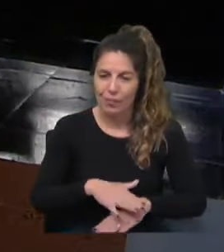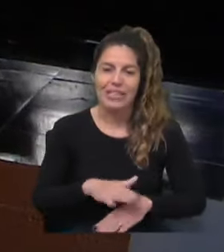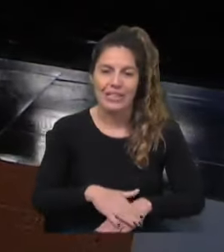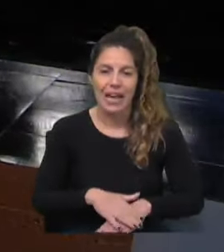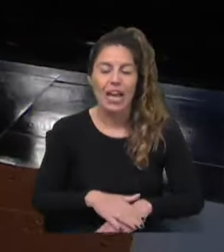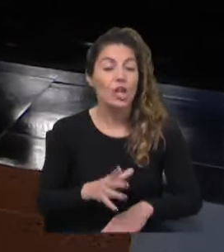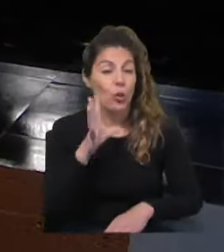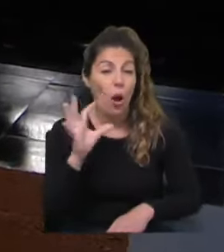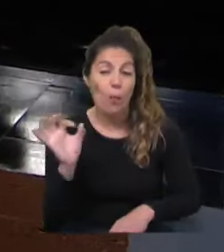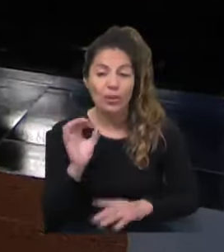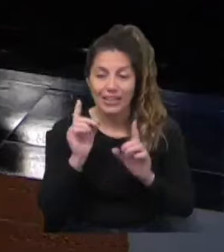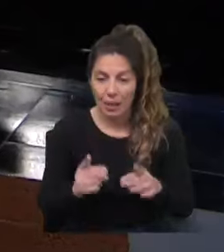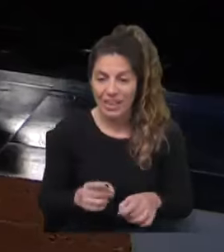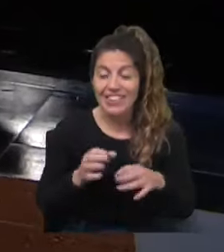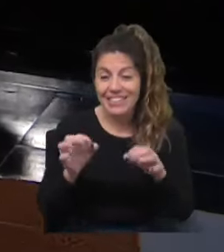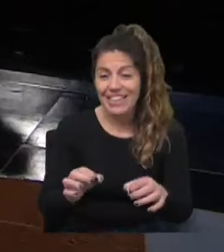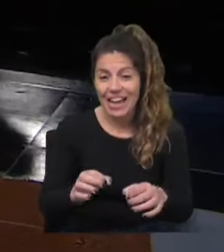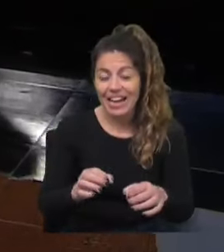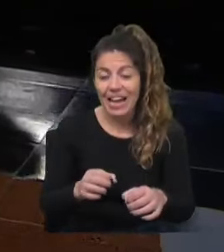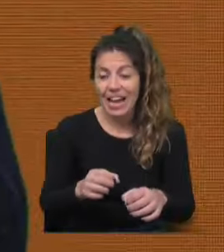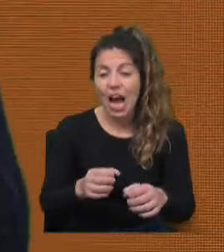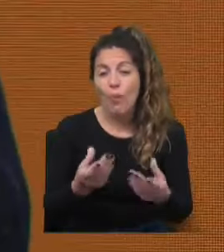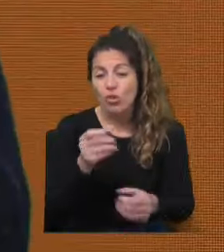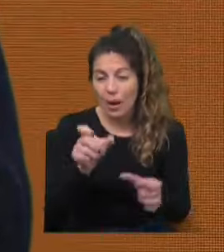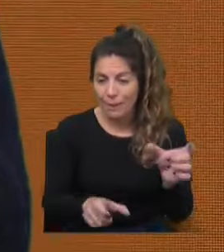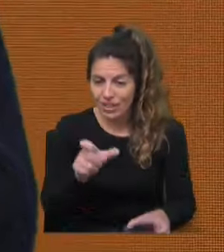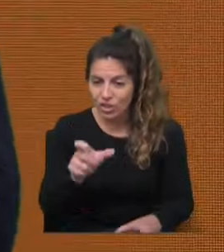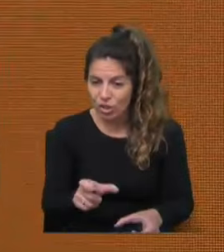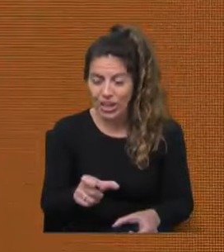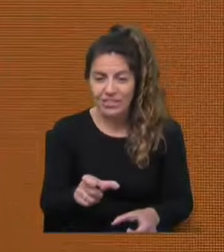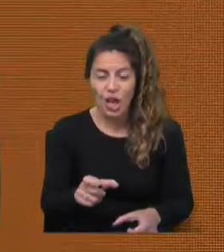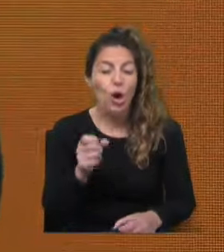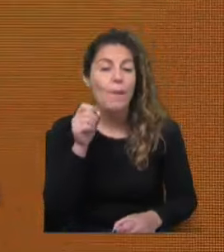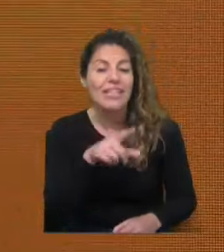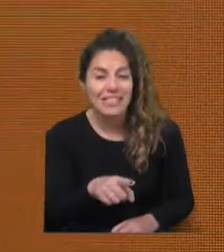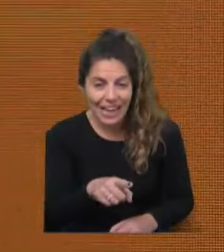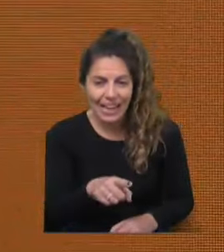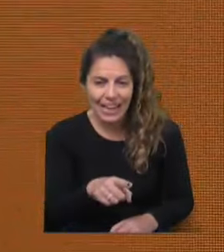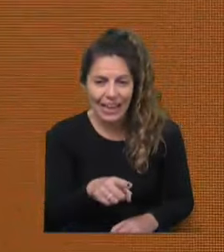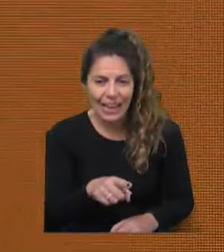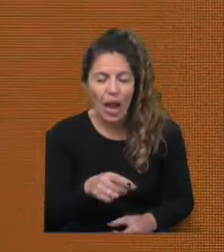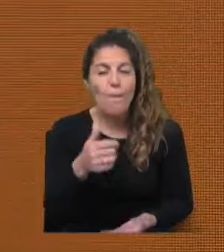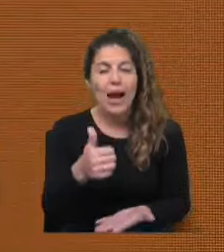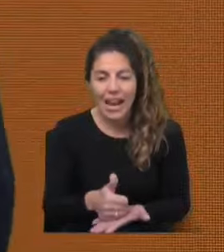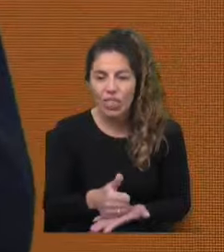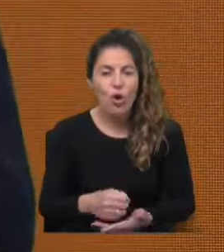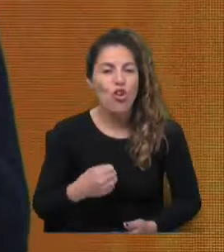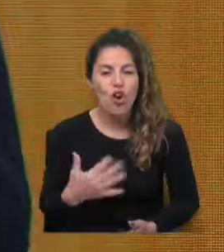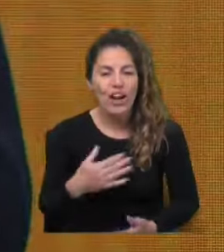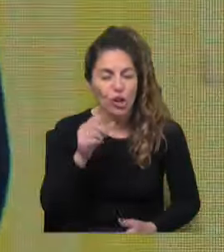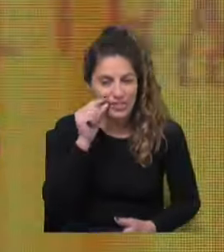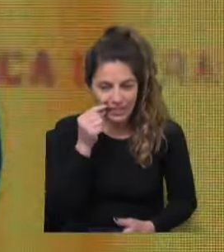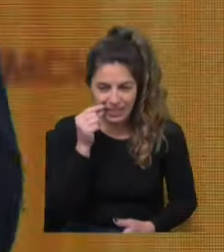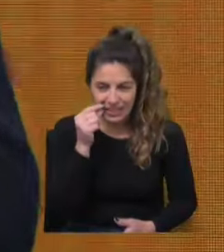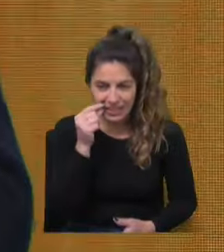una oportunidad de llegar a buena parte de la población con el mensaje parado en los valores